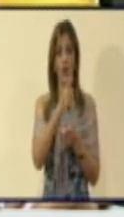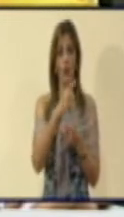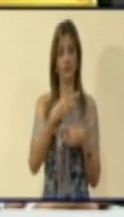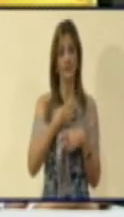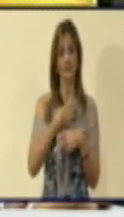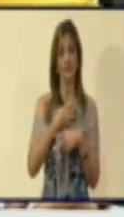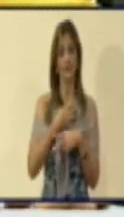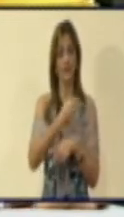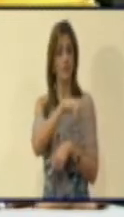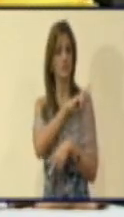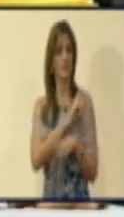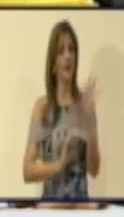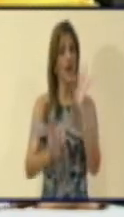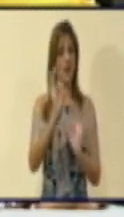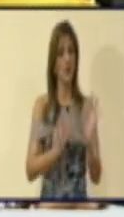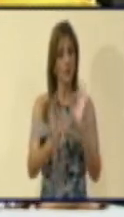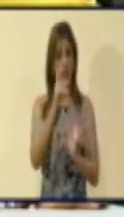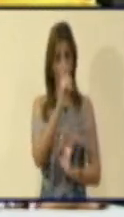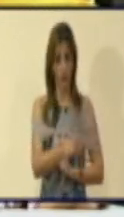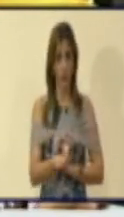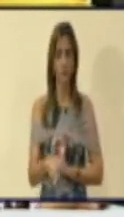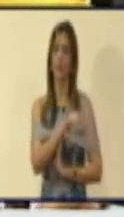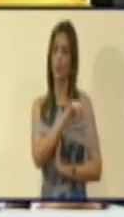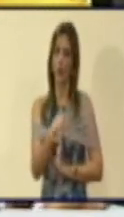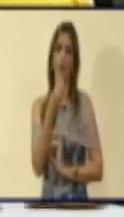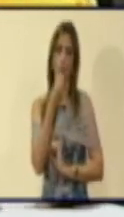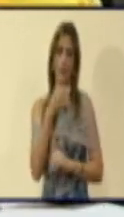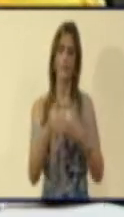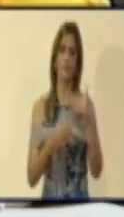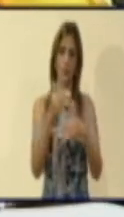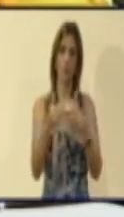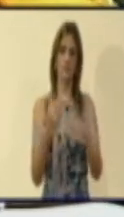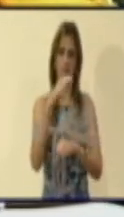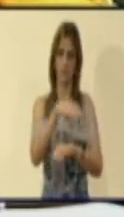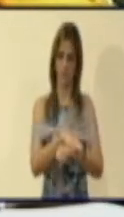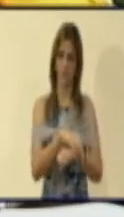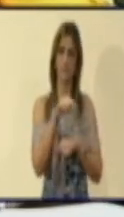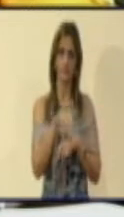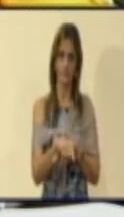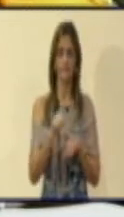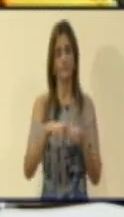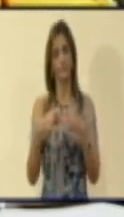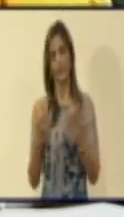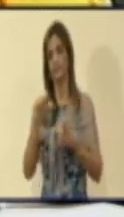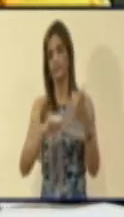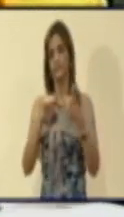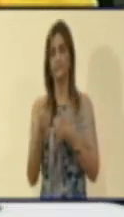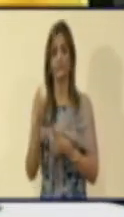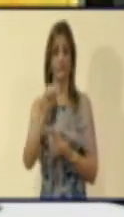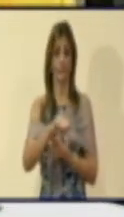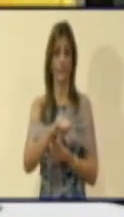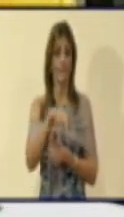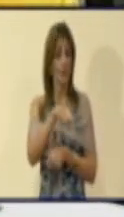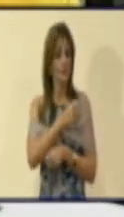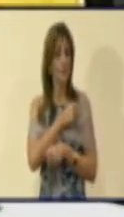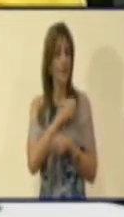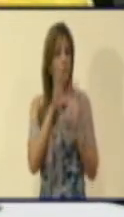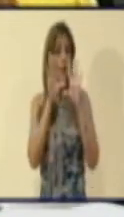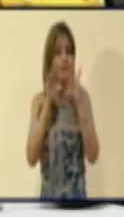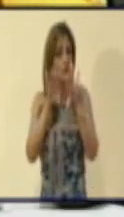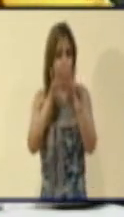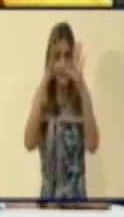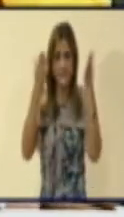el cuidado de los mismos, también pueden ser procesados penalmente por el delito de otros actos contrarios al normal desarrollo del menor. Con esto hemos querido significar